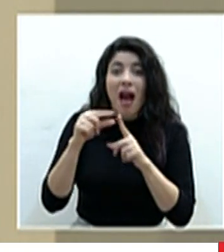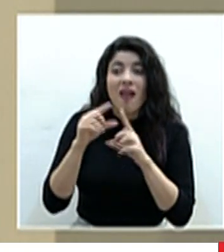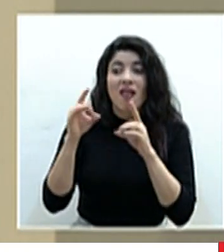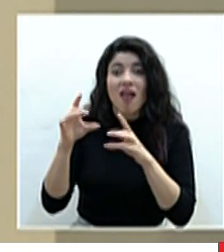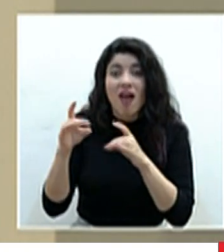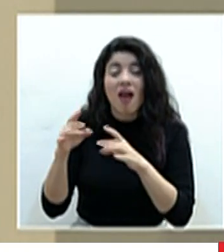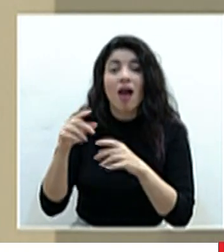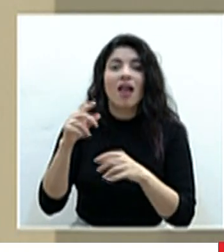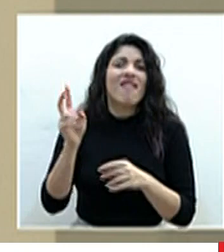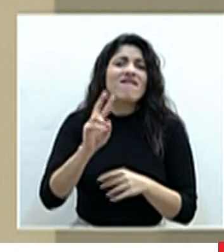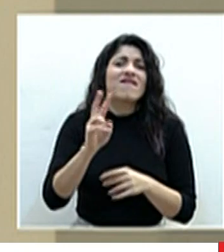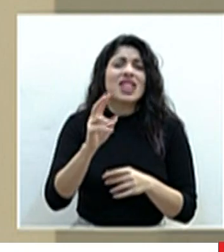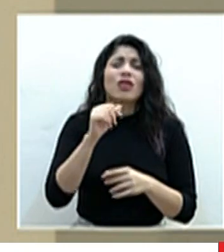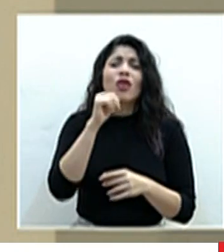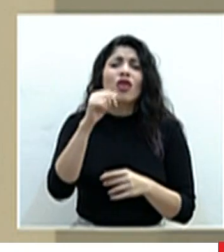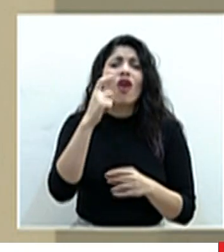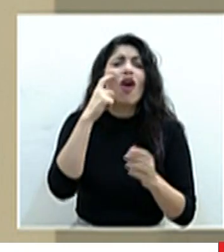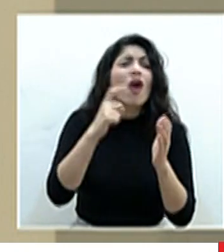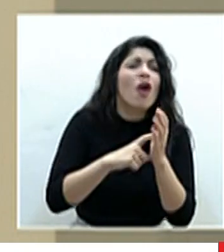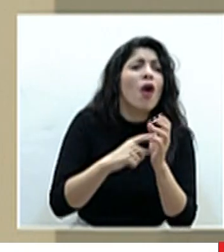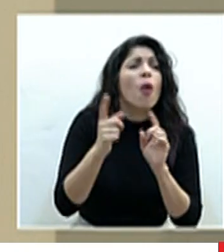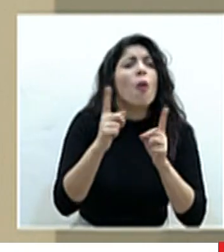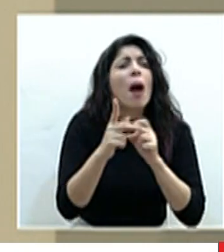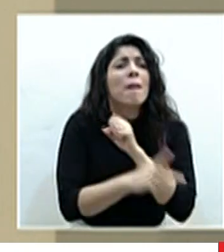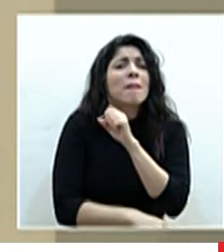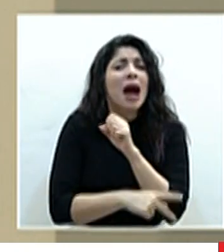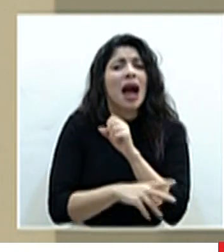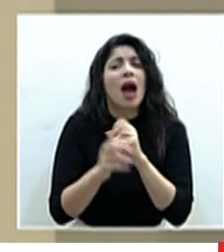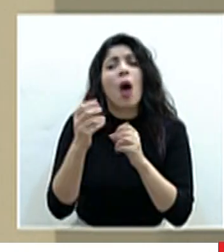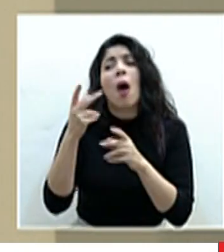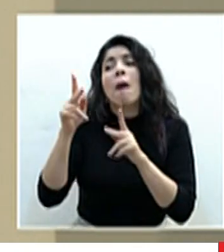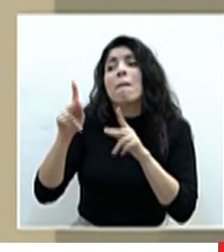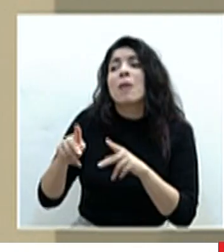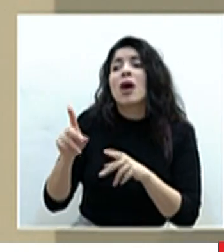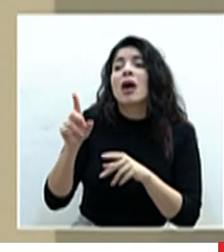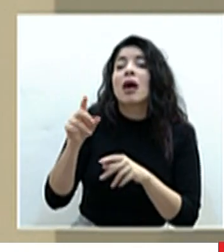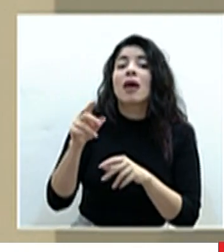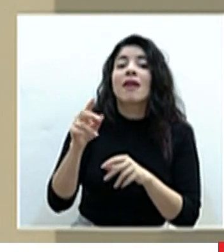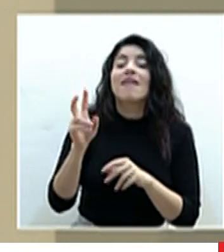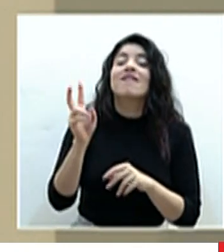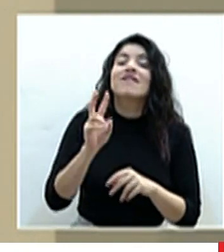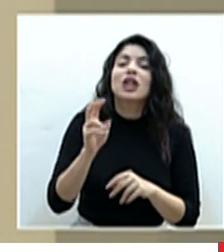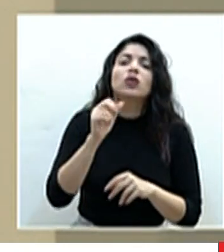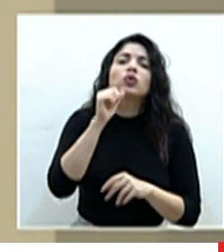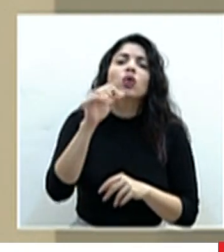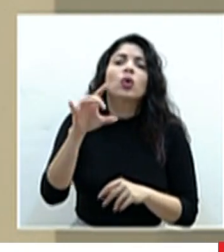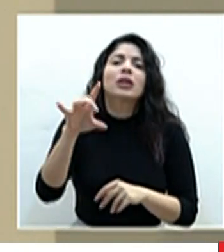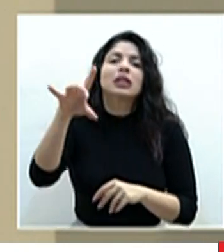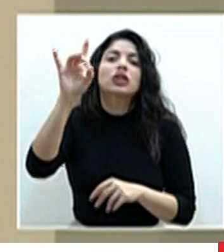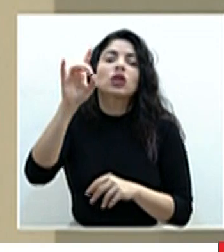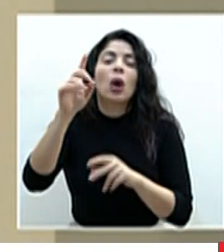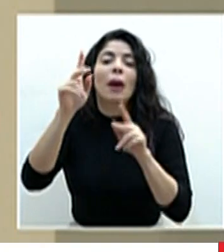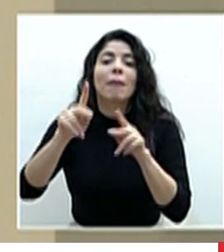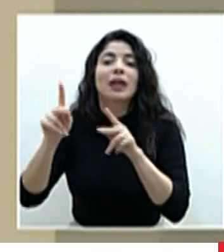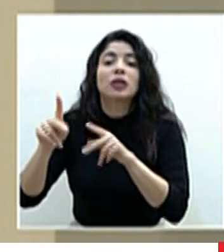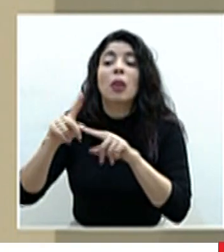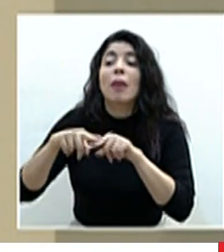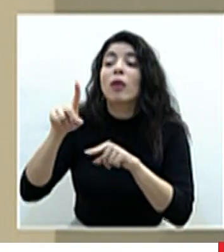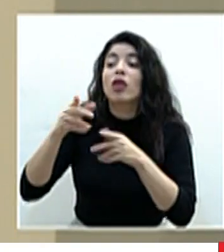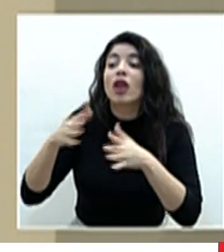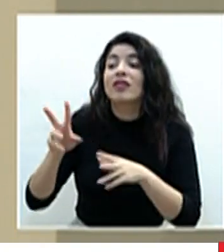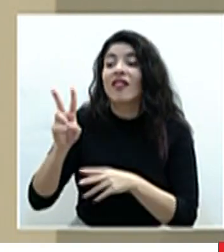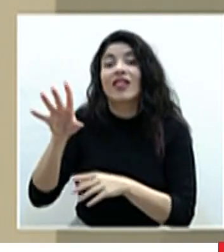virus no conoce nacionalidades ni escoge a la persona por el lugar, a la persona por el lugar donde